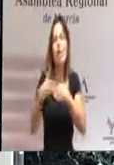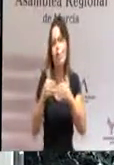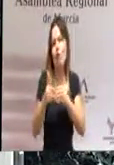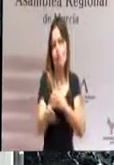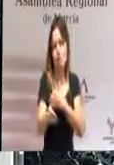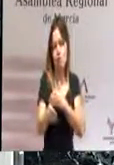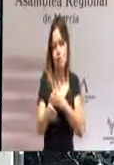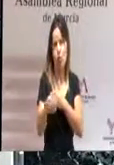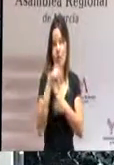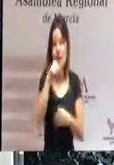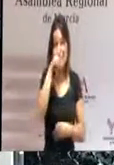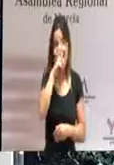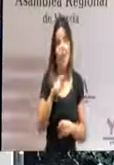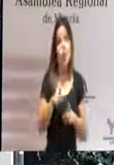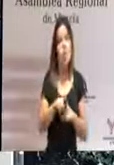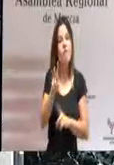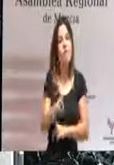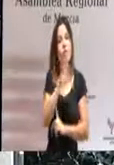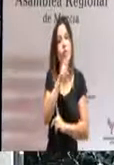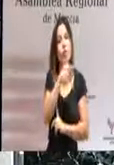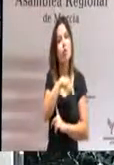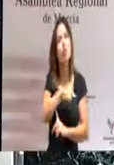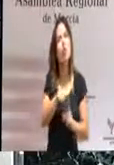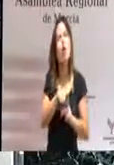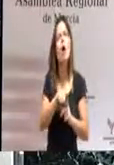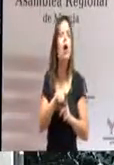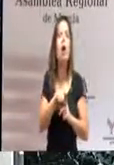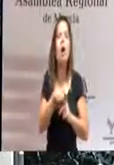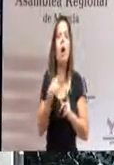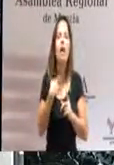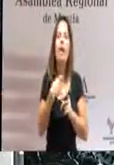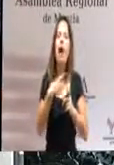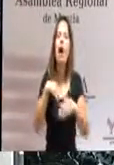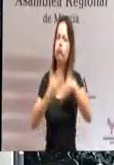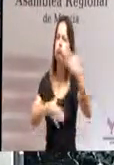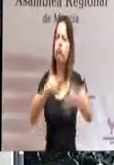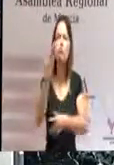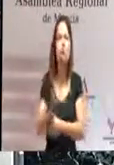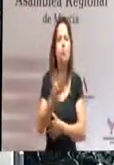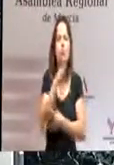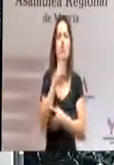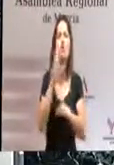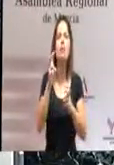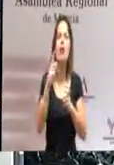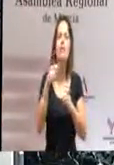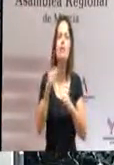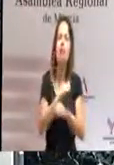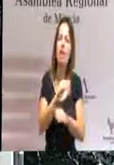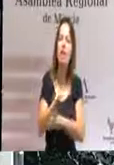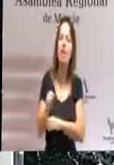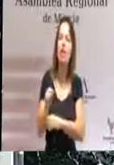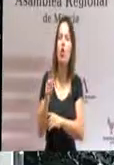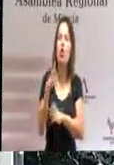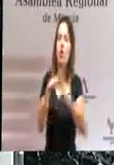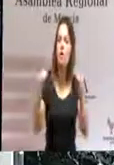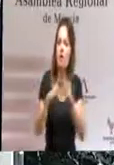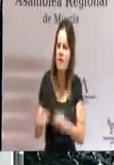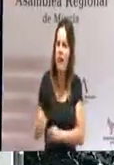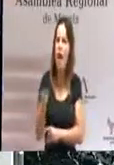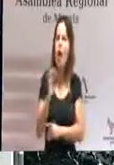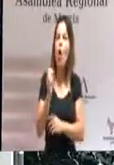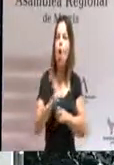venideras. Este año ha servido para realizar importantes e históricos avances en la financiación de nuestras universidades, en el